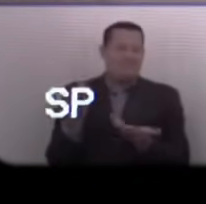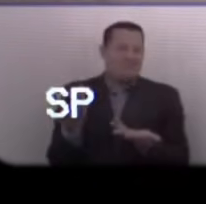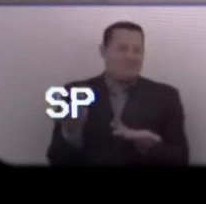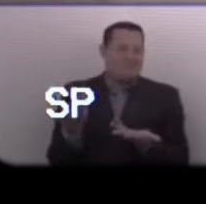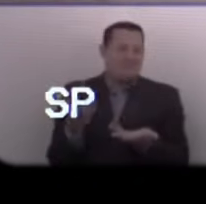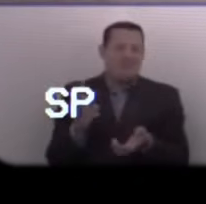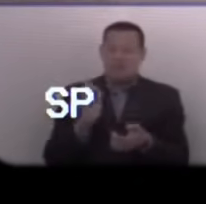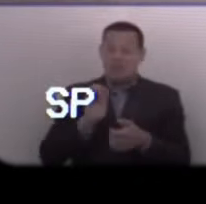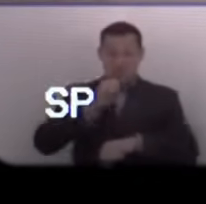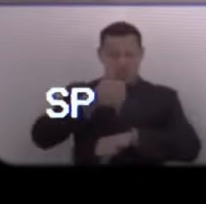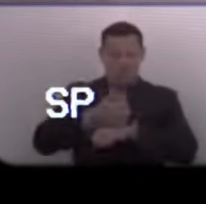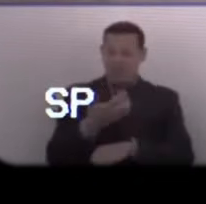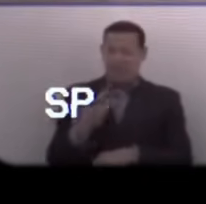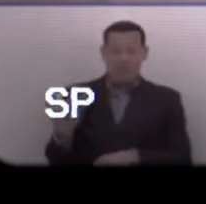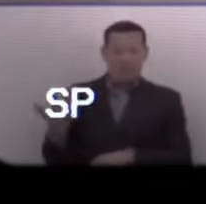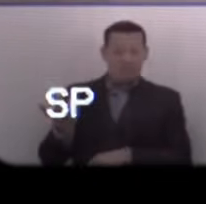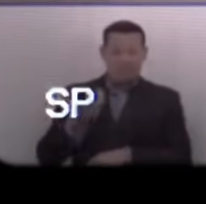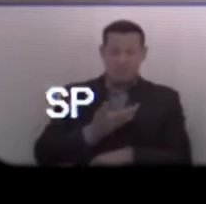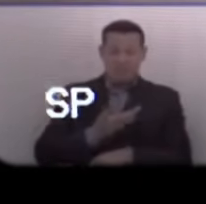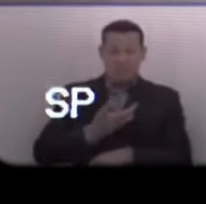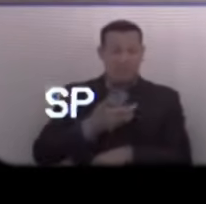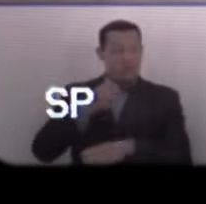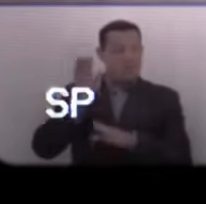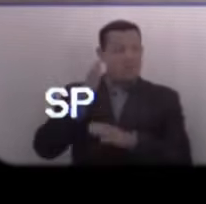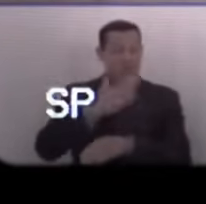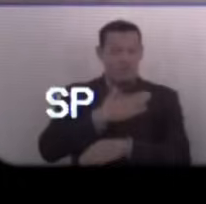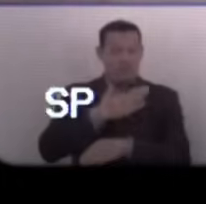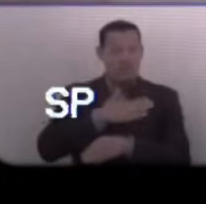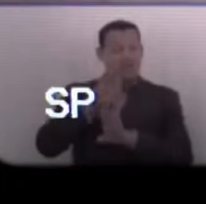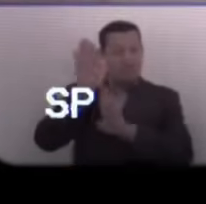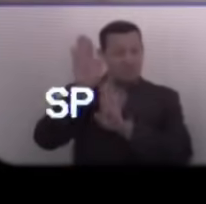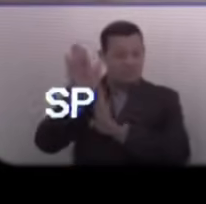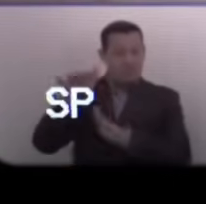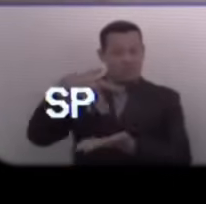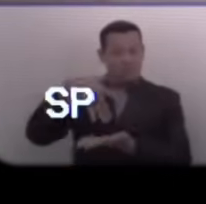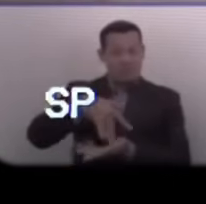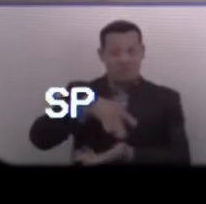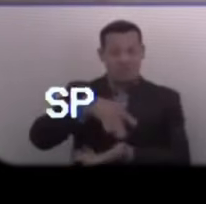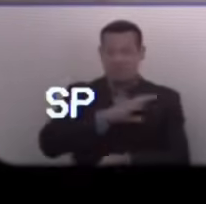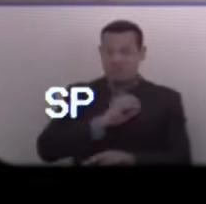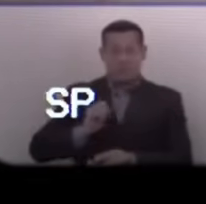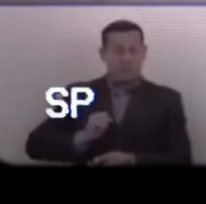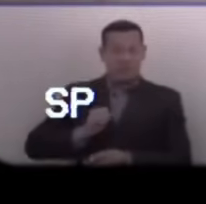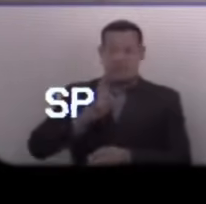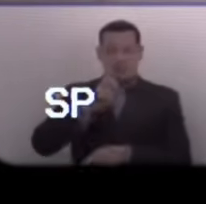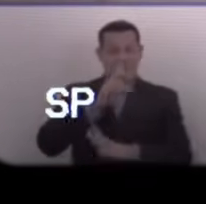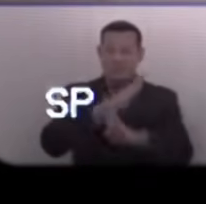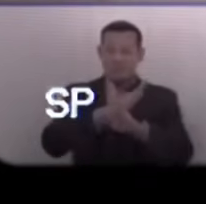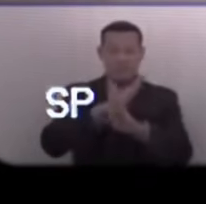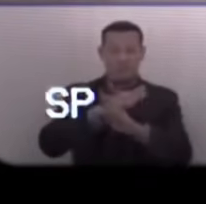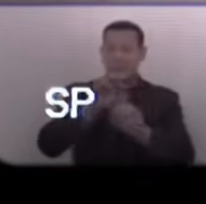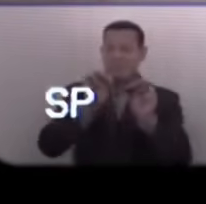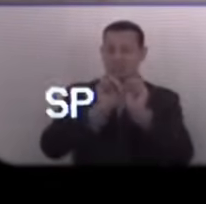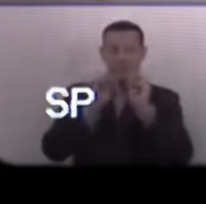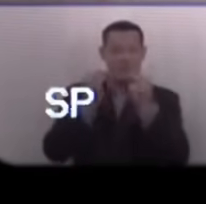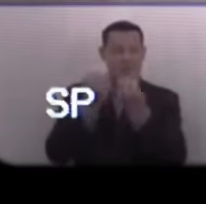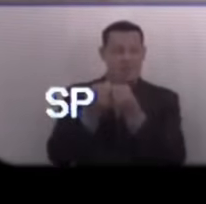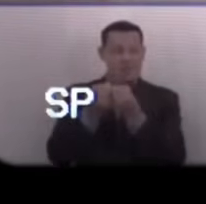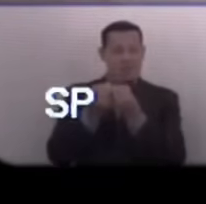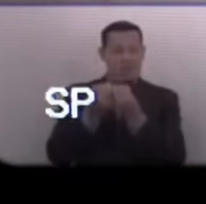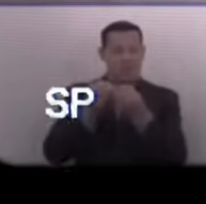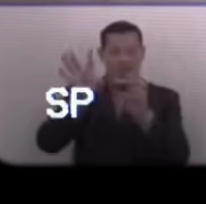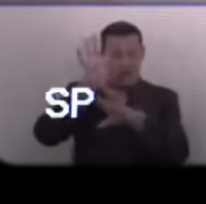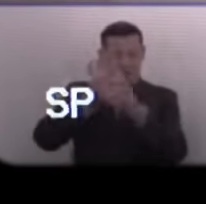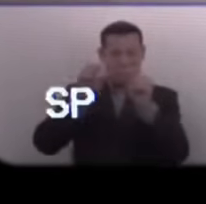Y sobre todo, tengan respeto por la población salvadoreña y dejen de defender terroristas. Hay